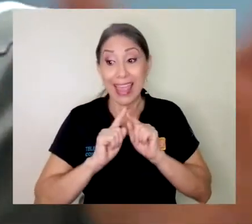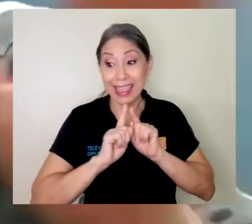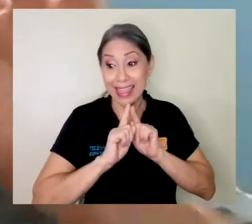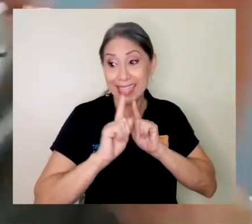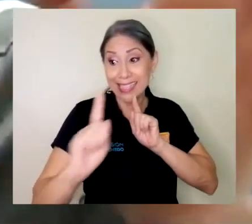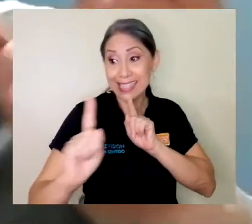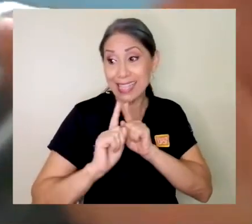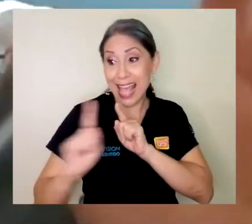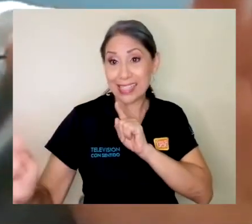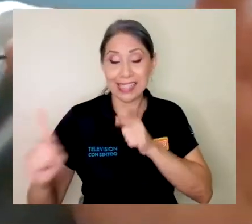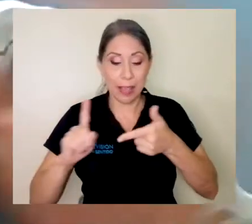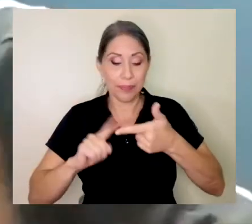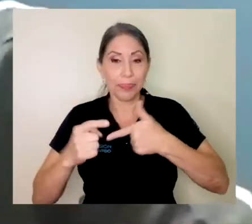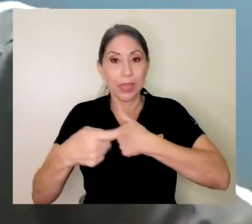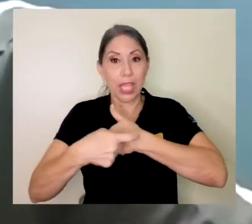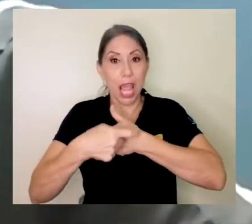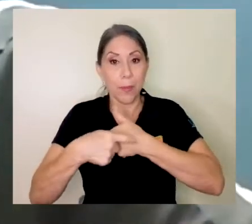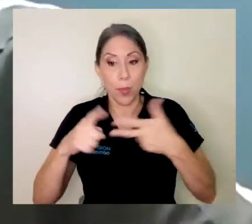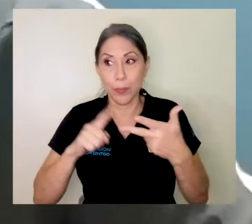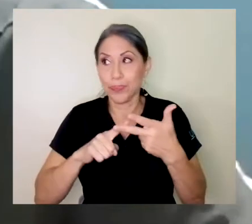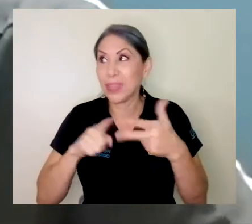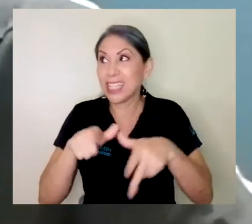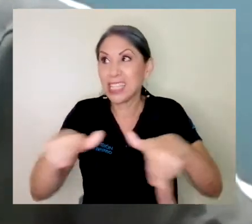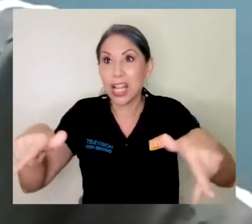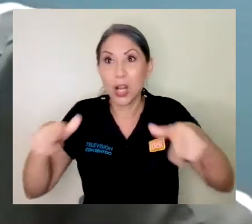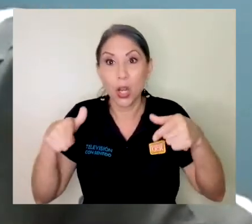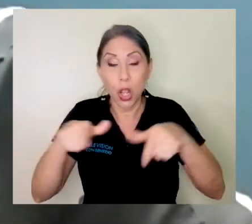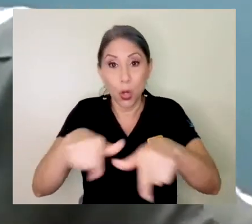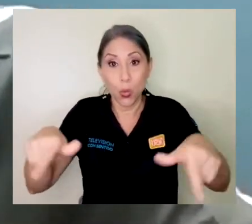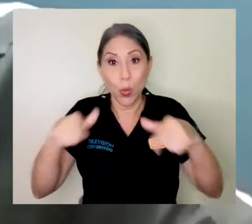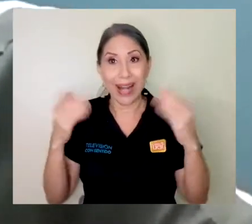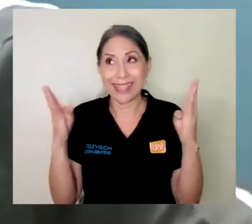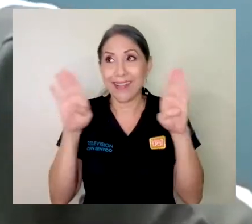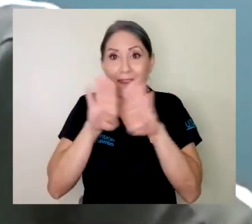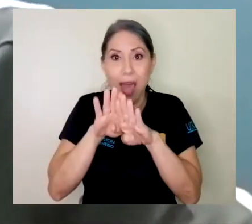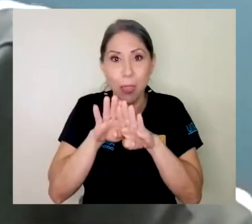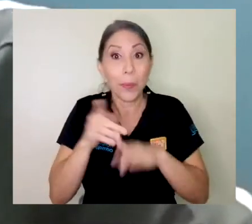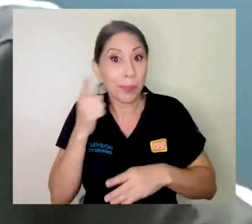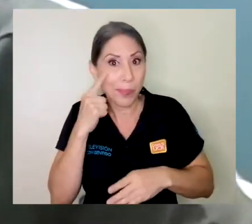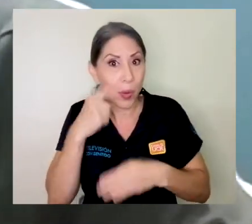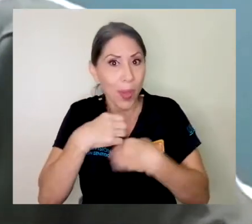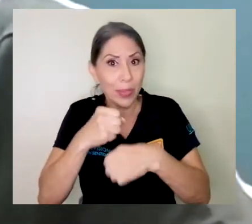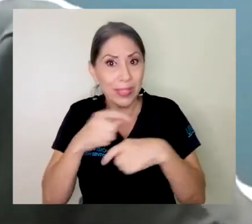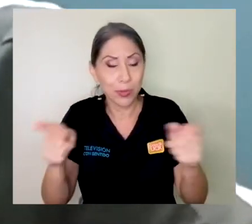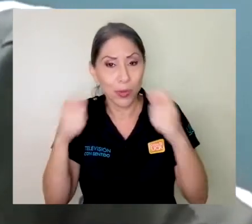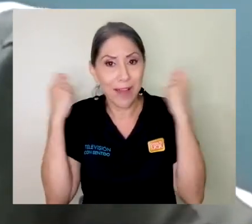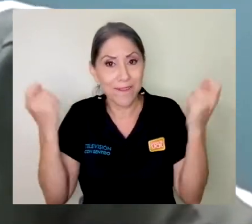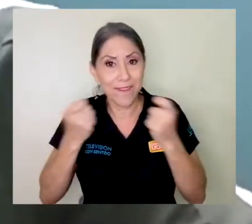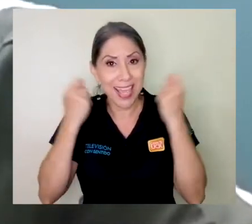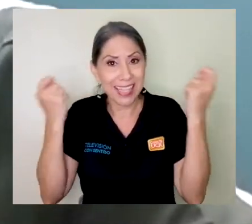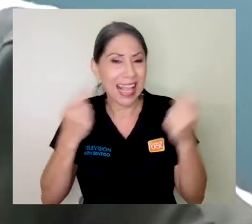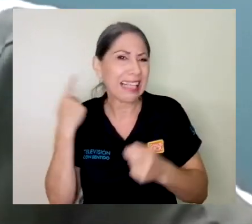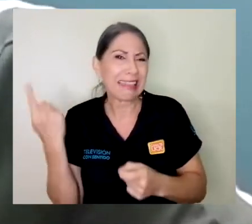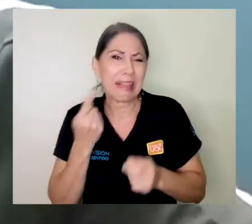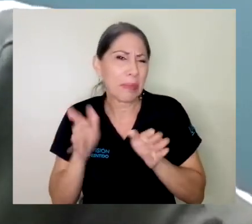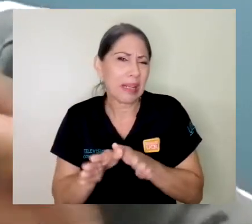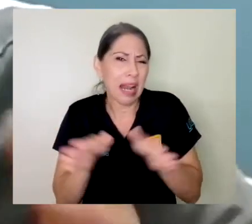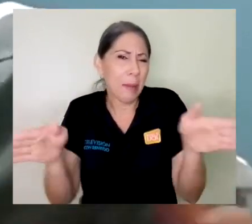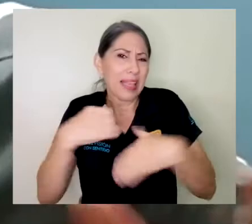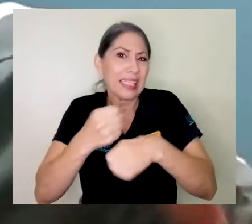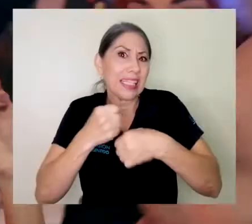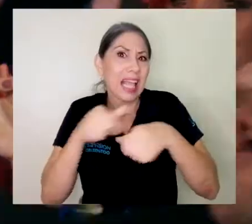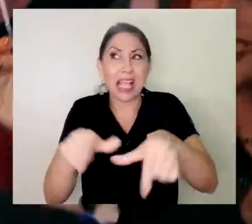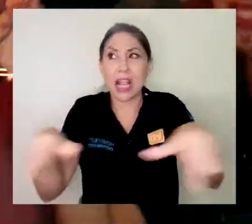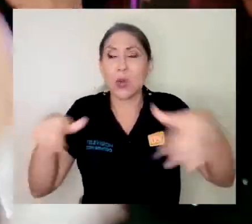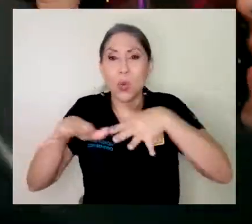si el espacio es cerrado. Y curiosamente, cuando hacemos una fiesta, usualmente lo hacemos en